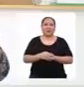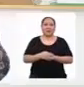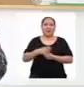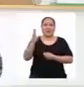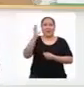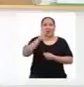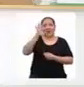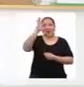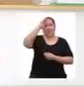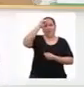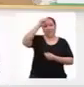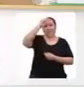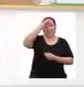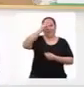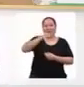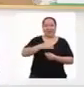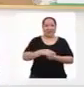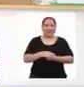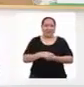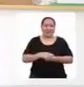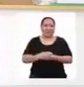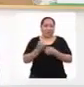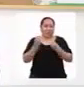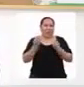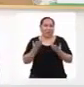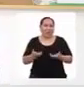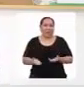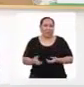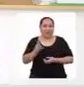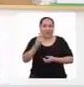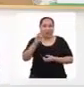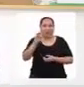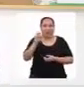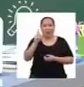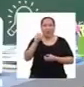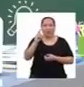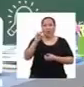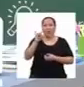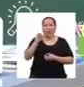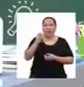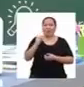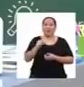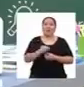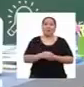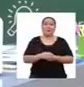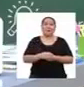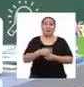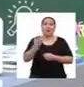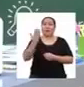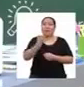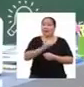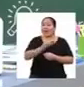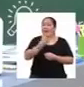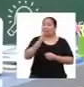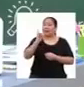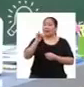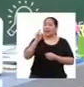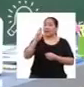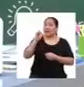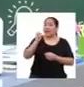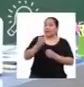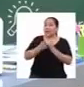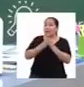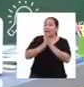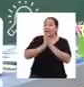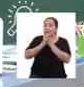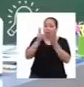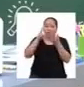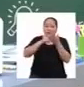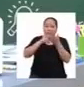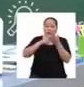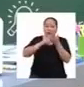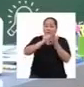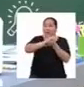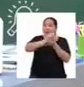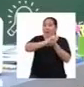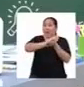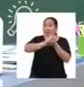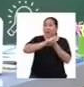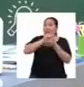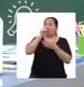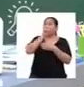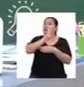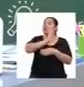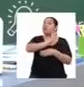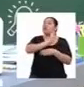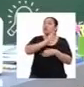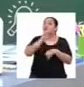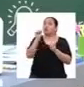Hola, chicas y chicos. ¿Cómo estás, Rodrigo? Yaremis me ha pedido revisar el texto que ha escrito su hermano